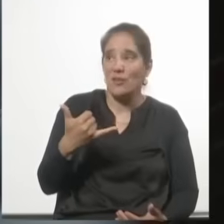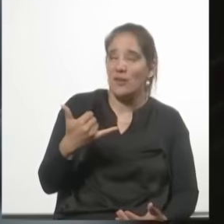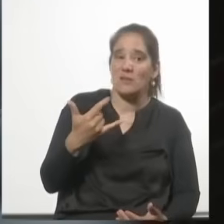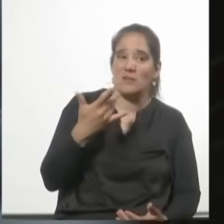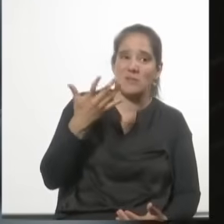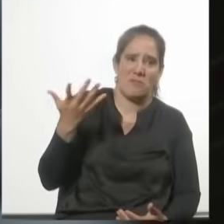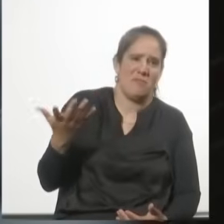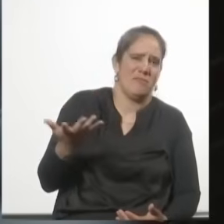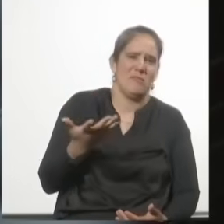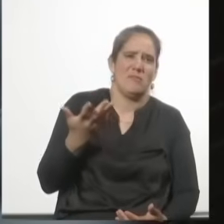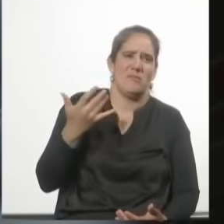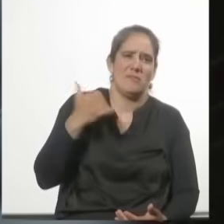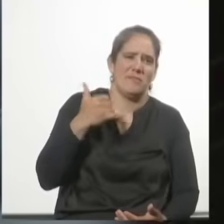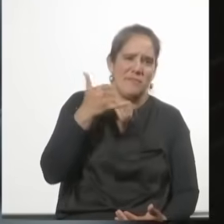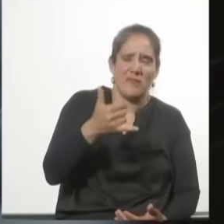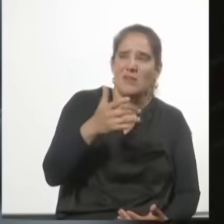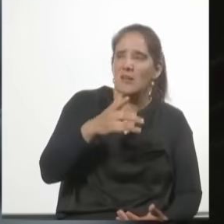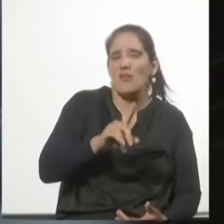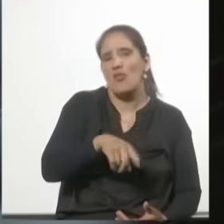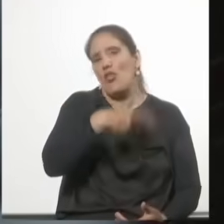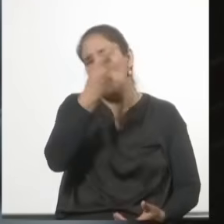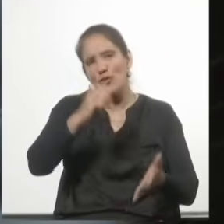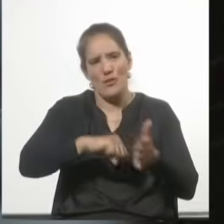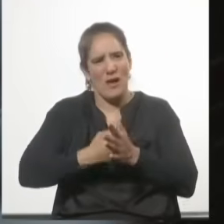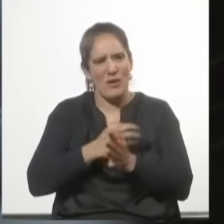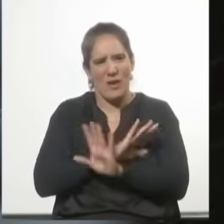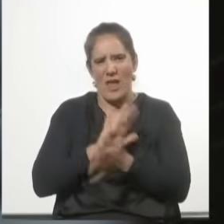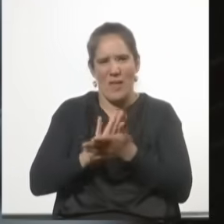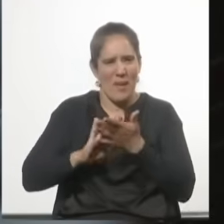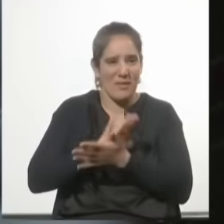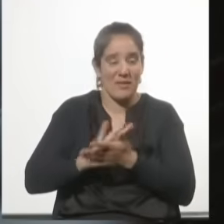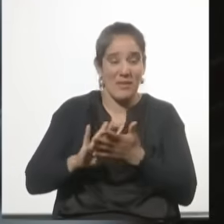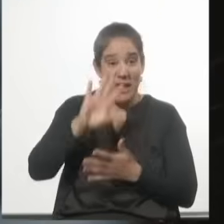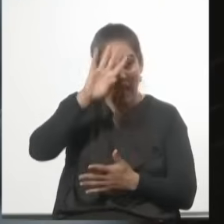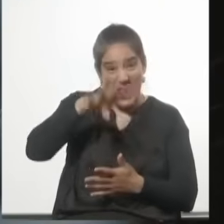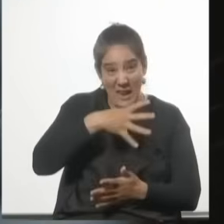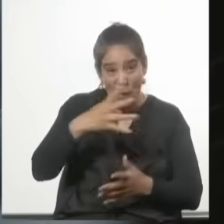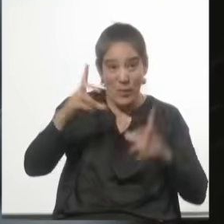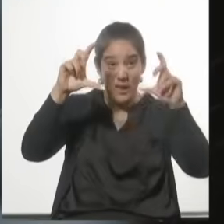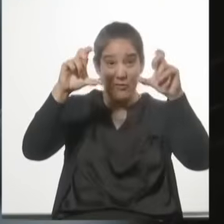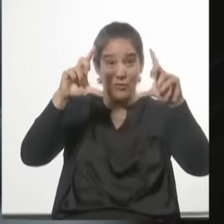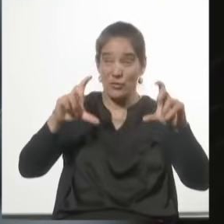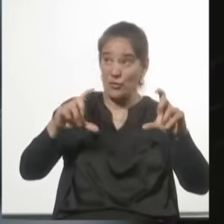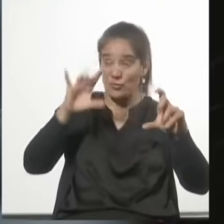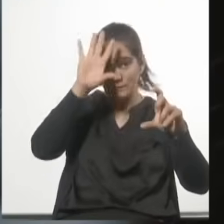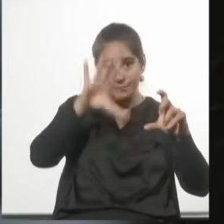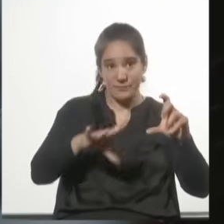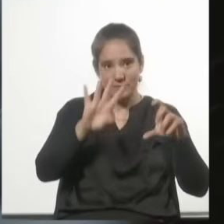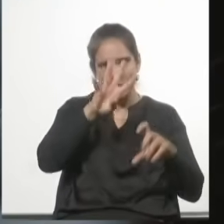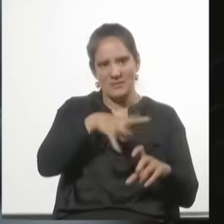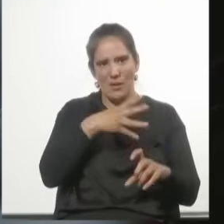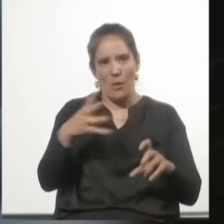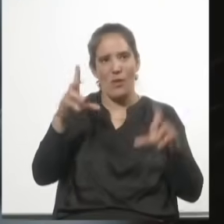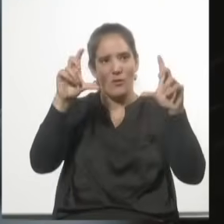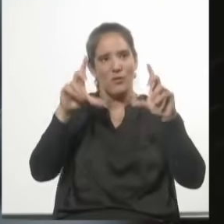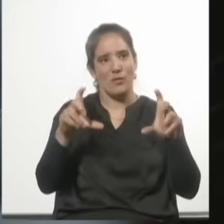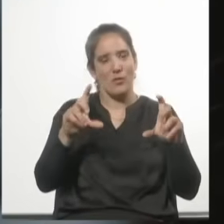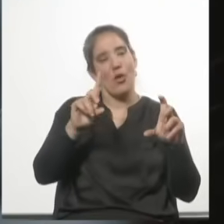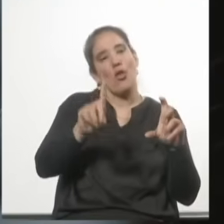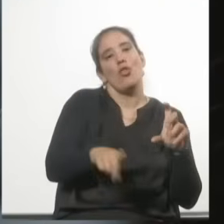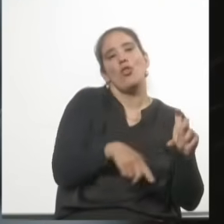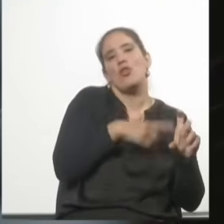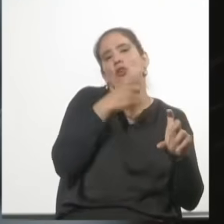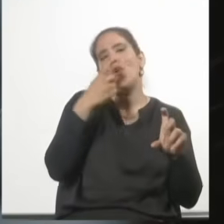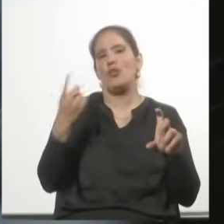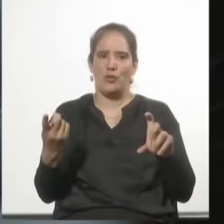Standard Chartered Bank en Londres. La imagen de la fachada que figura en el sitio web de Eurocommerce Bank corresponde a la fachada del edificio